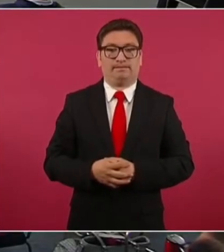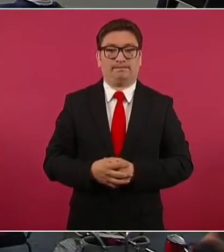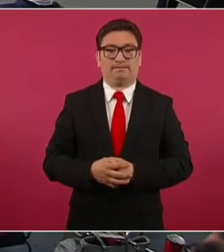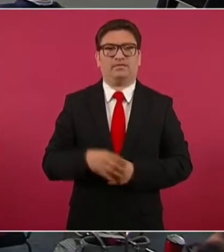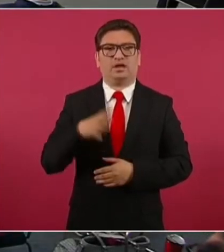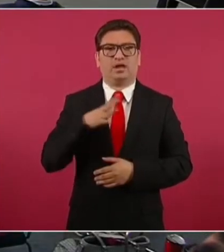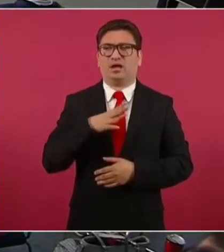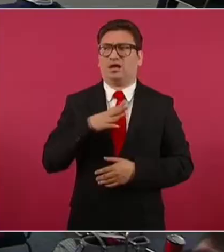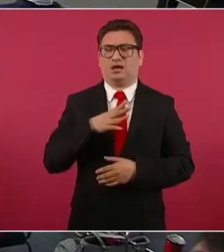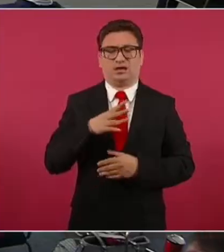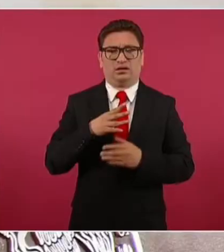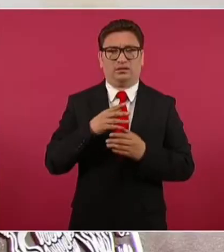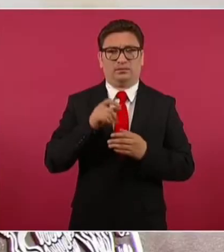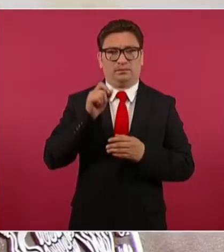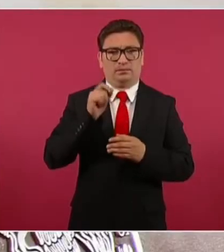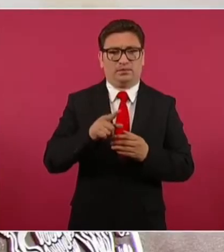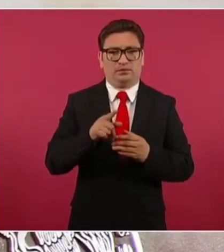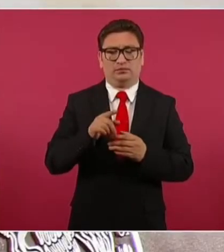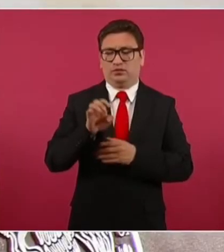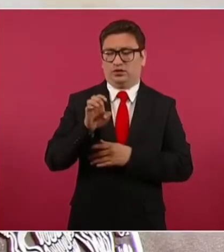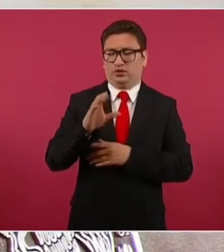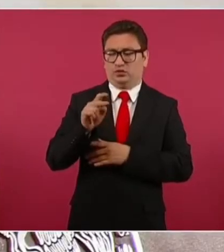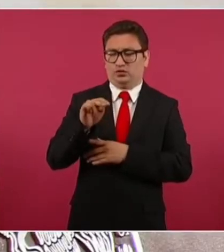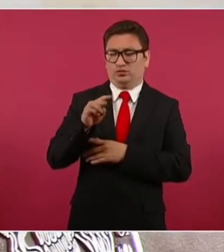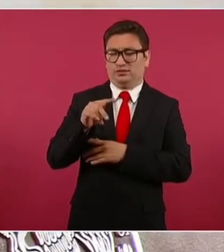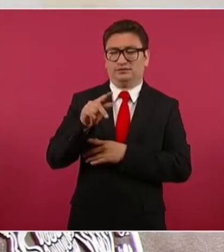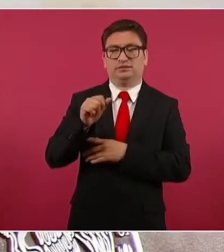hay un economista que yo lo cito